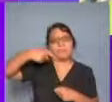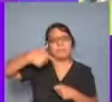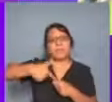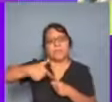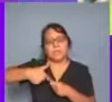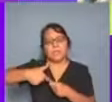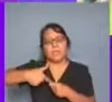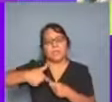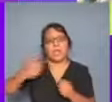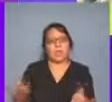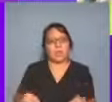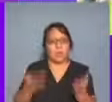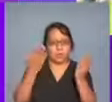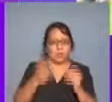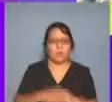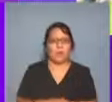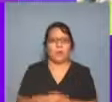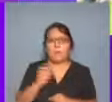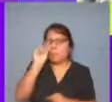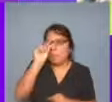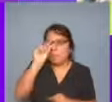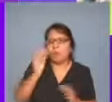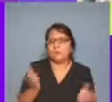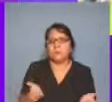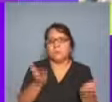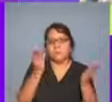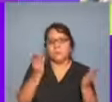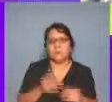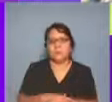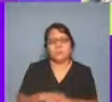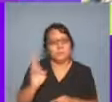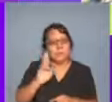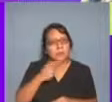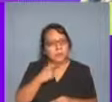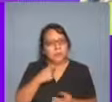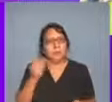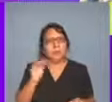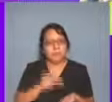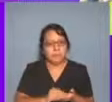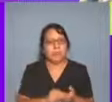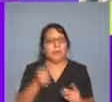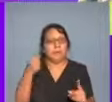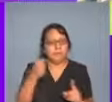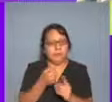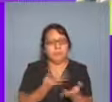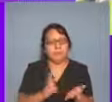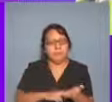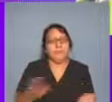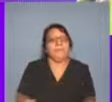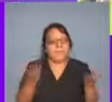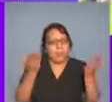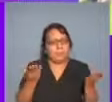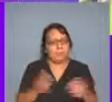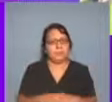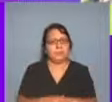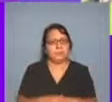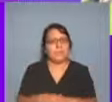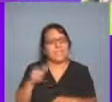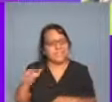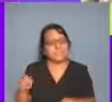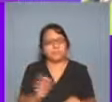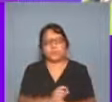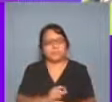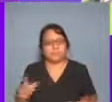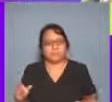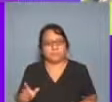combustible subió subió un poquito y se esperaba que no impacte de nuevo que no haya un nuevo aumento claro esto es una sorpresa es una